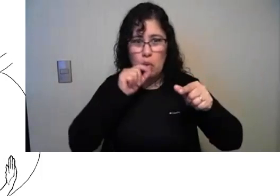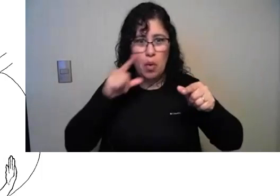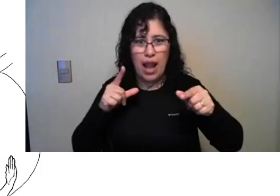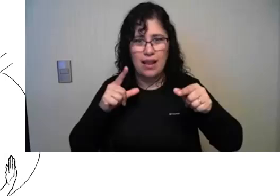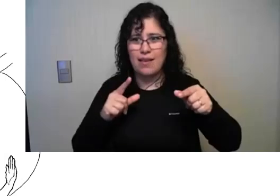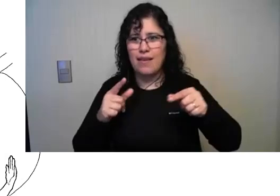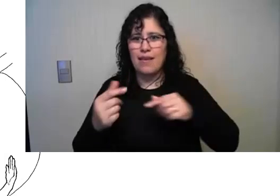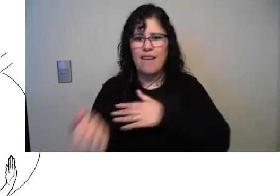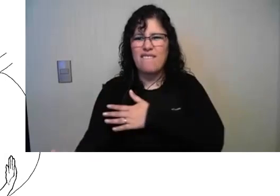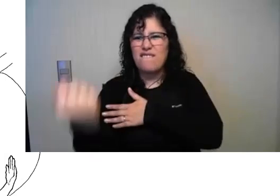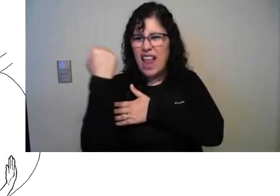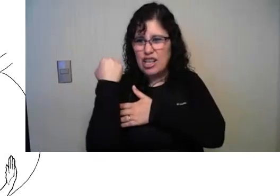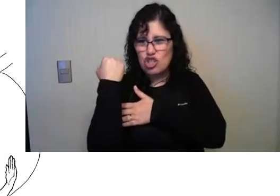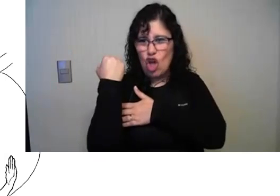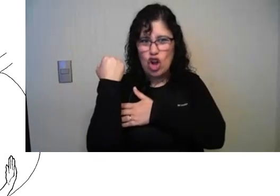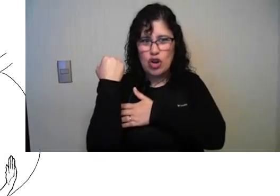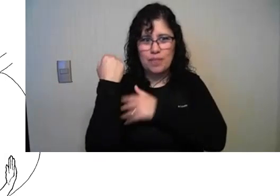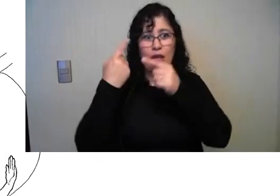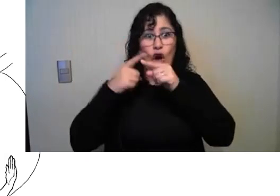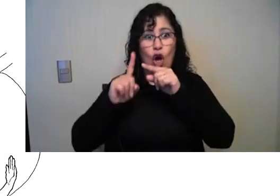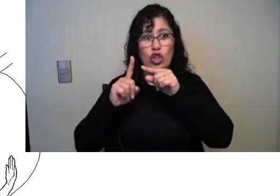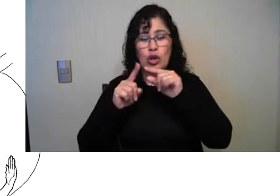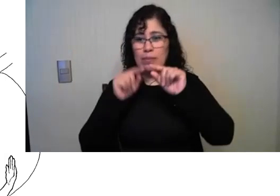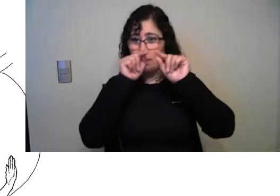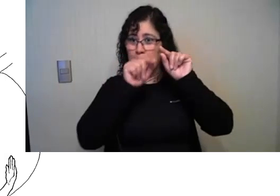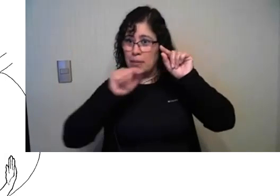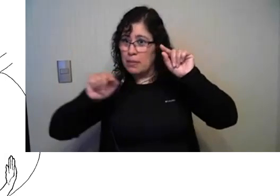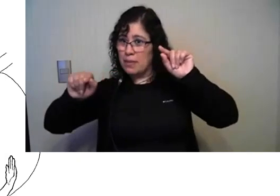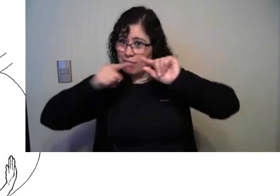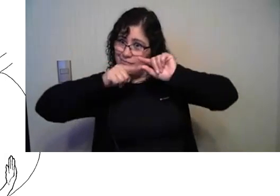flexor, y estos son extensores, ¿ya?